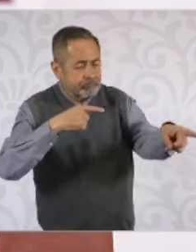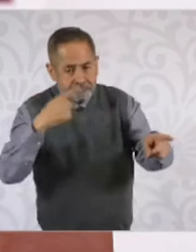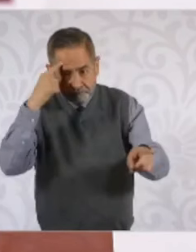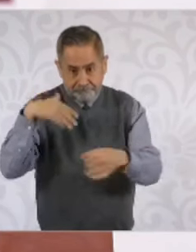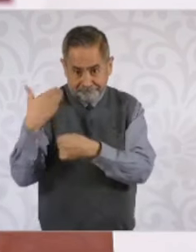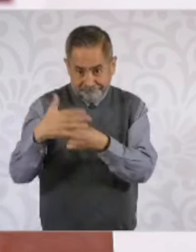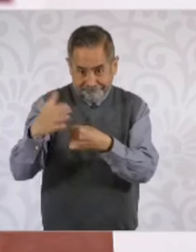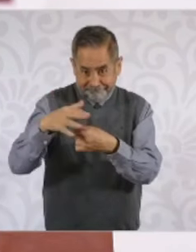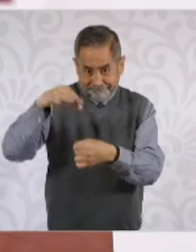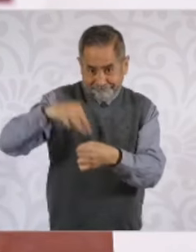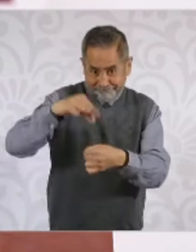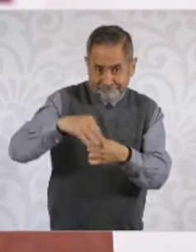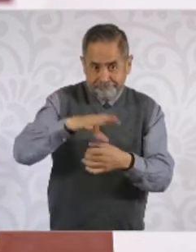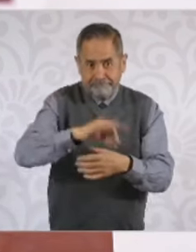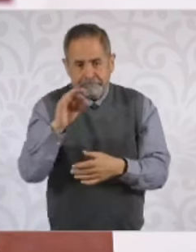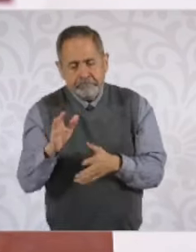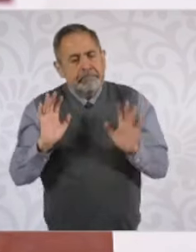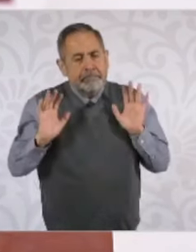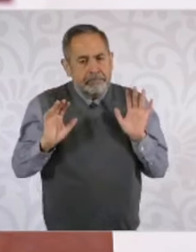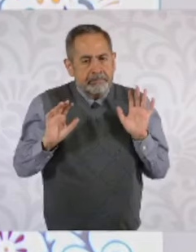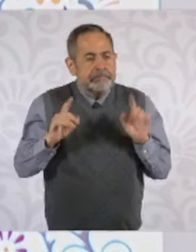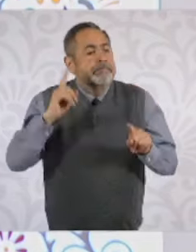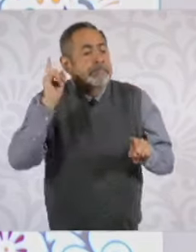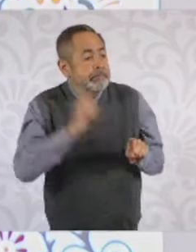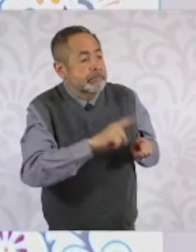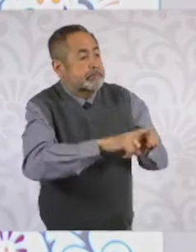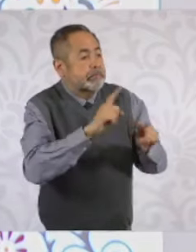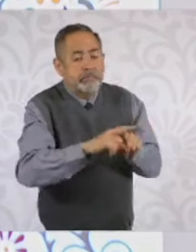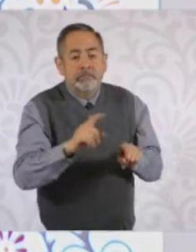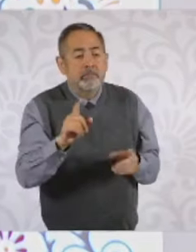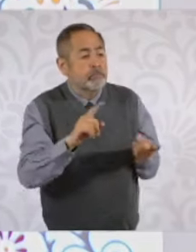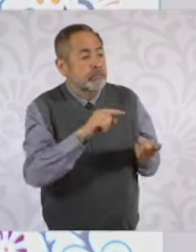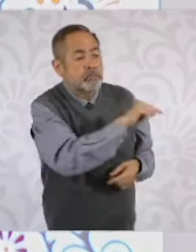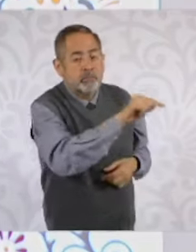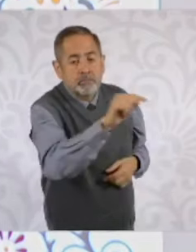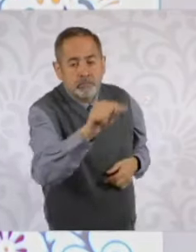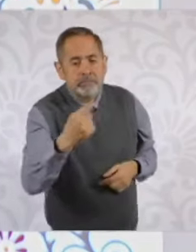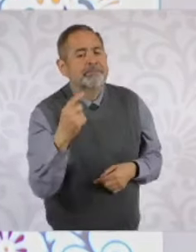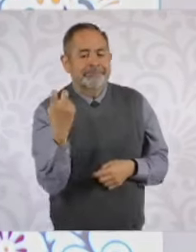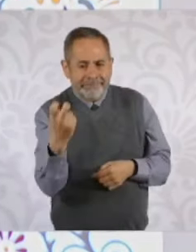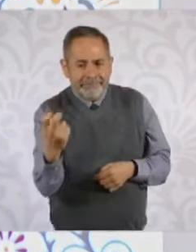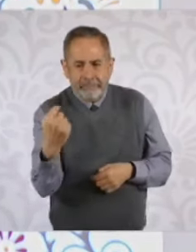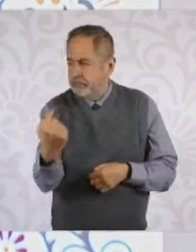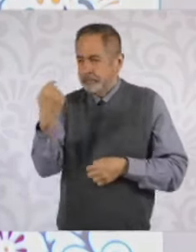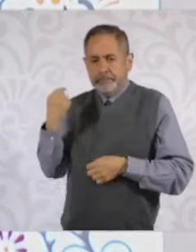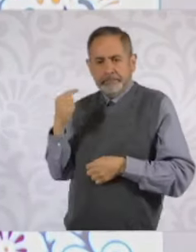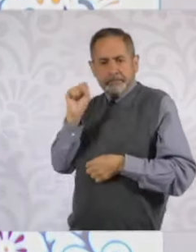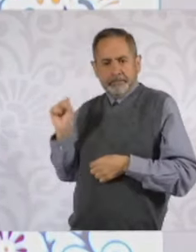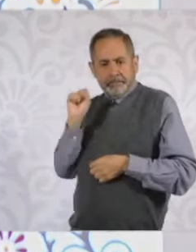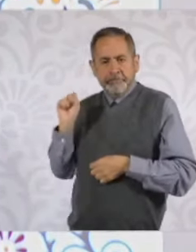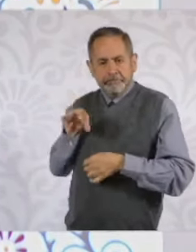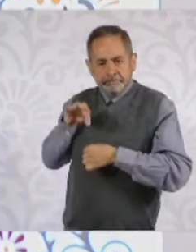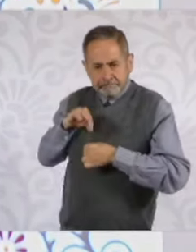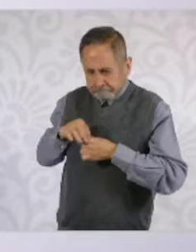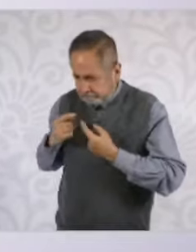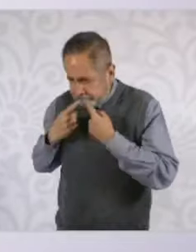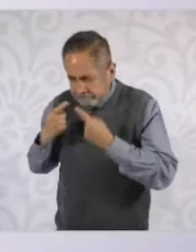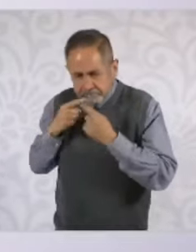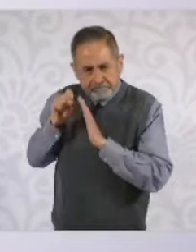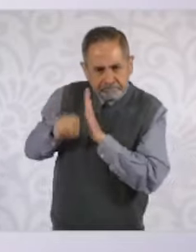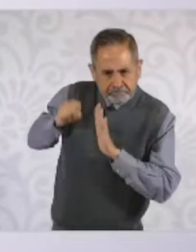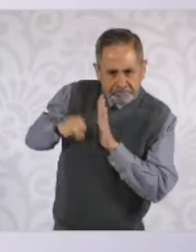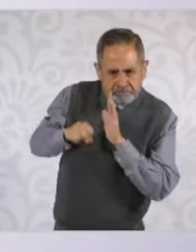elección? Pues es lo que se decidió este fin de semana. ¿Cómo? Las vacantes, es decir, los que